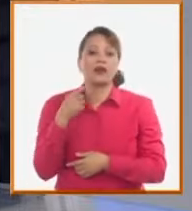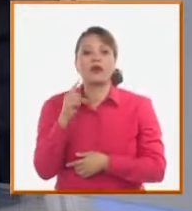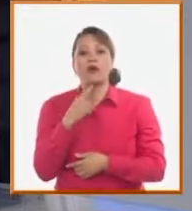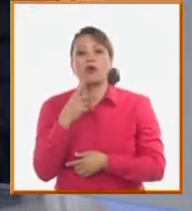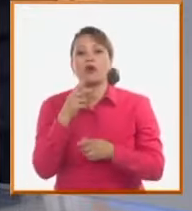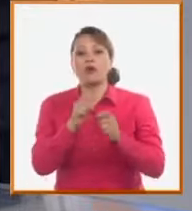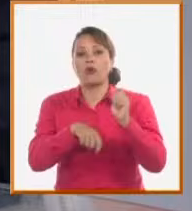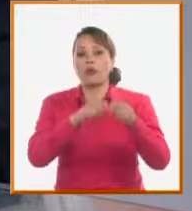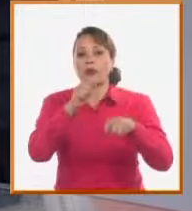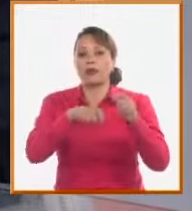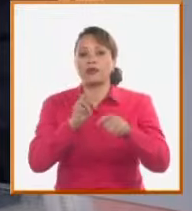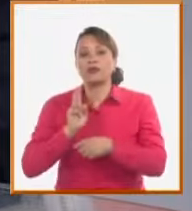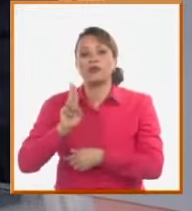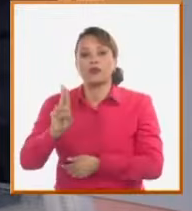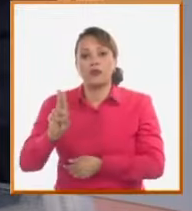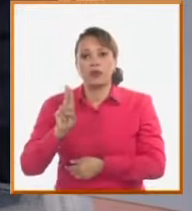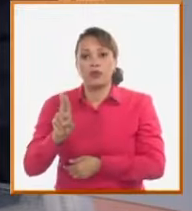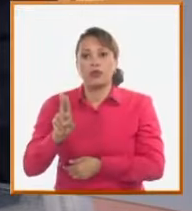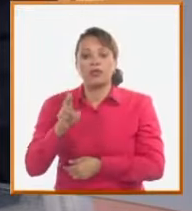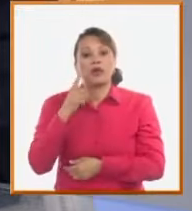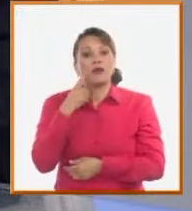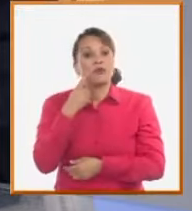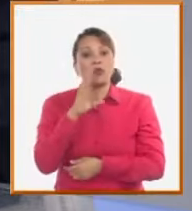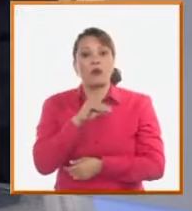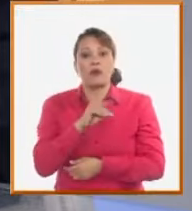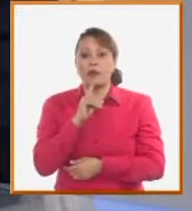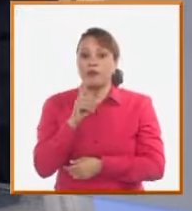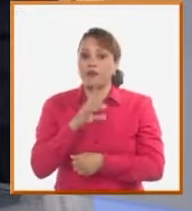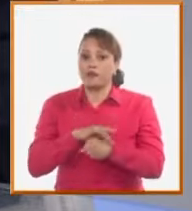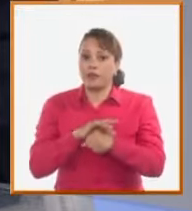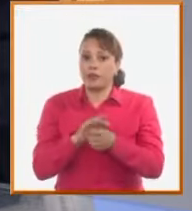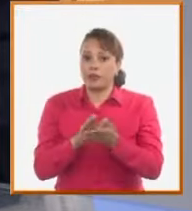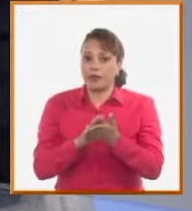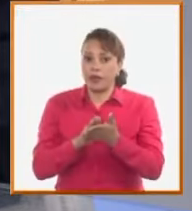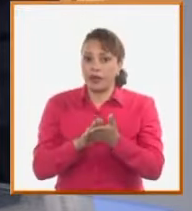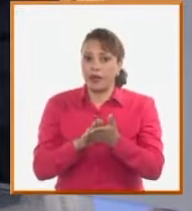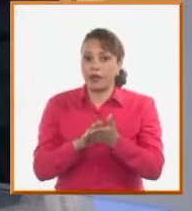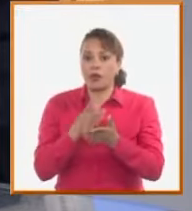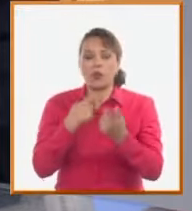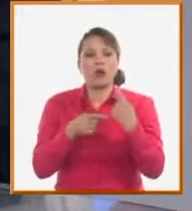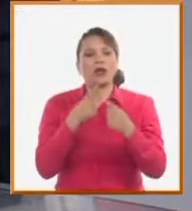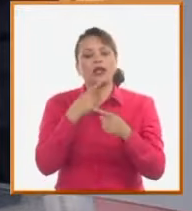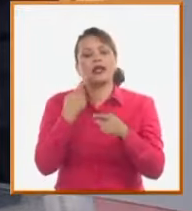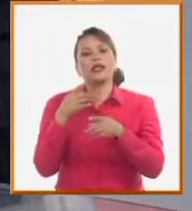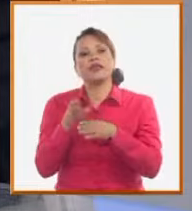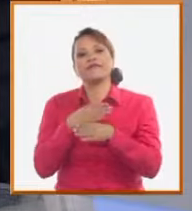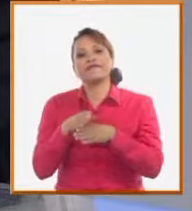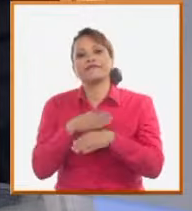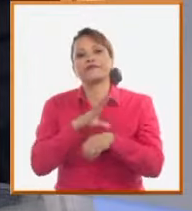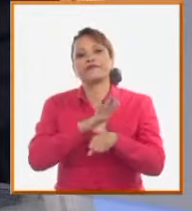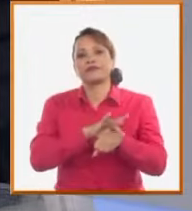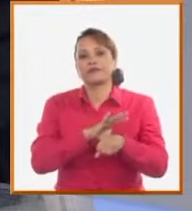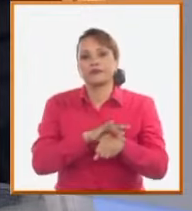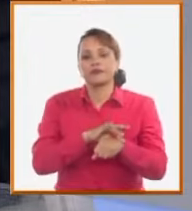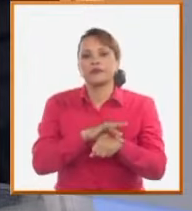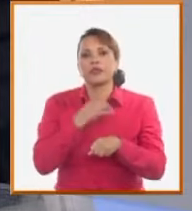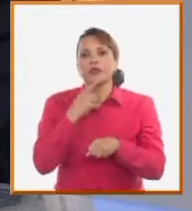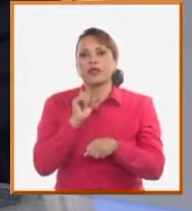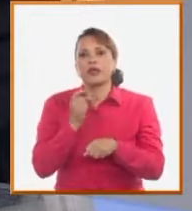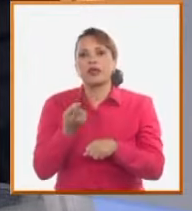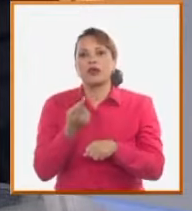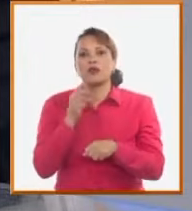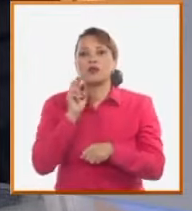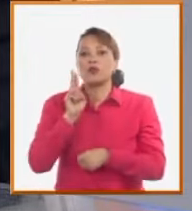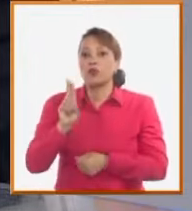intervenciones quirúrgicas de urgencia. Y fíjense que no hablamos de ningún tipo de enfermedad. Cualquier tipo de enfermedad, padecimiento o lesiones corporales de